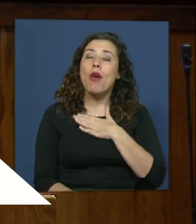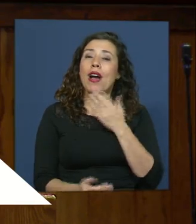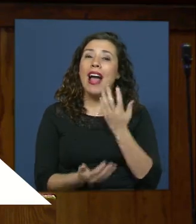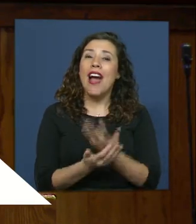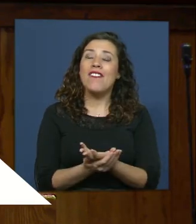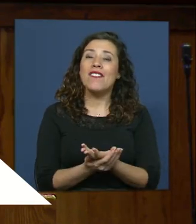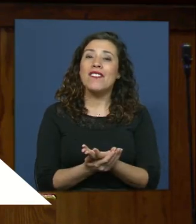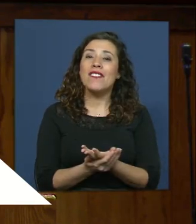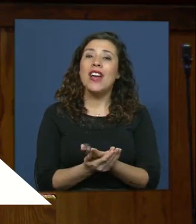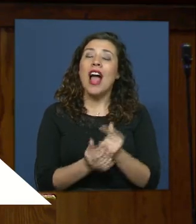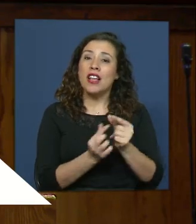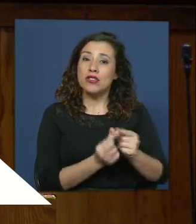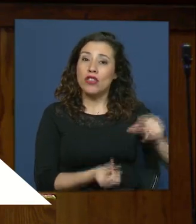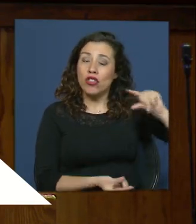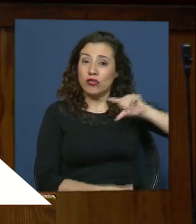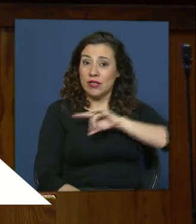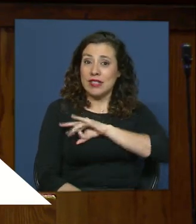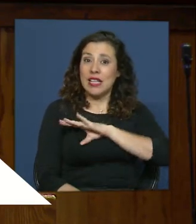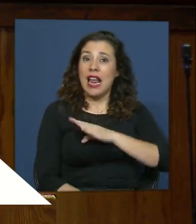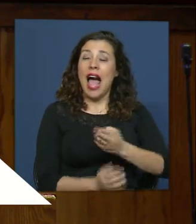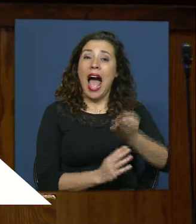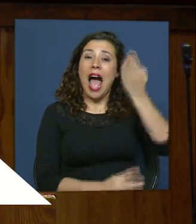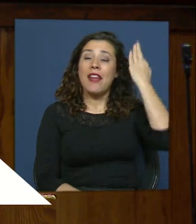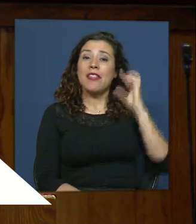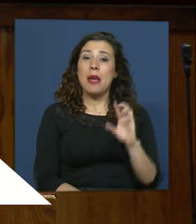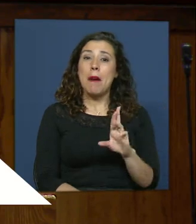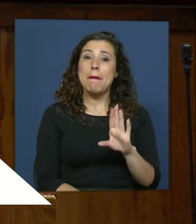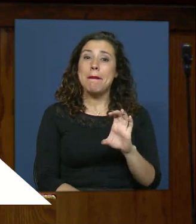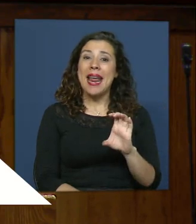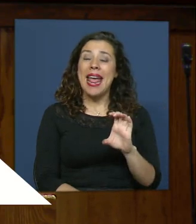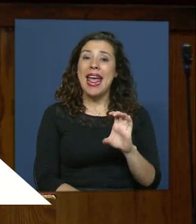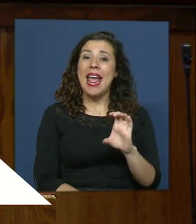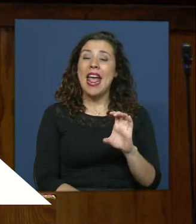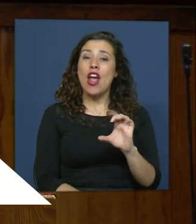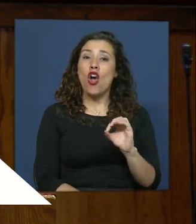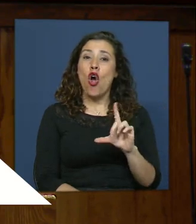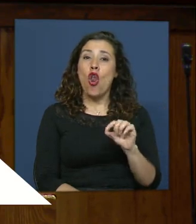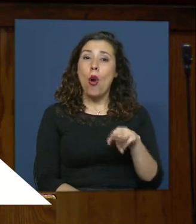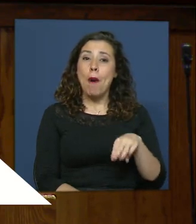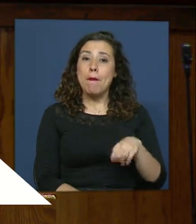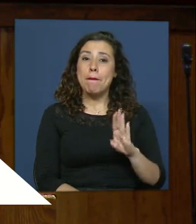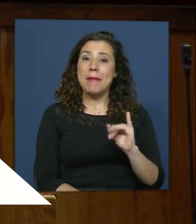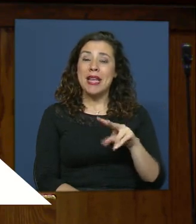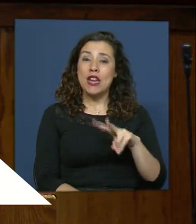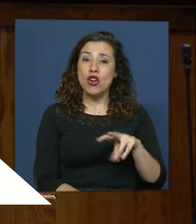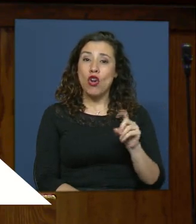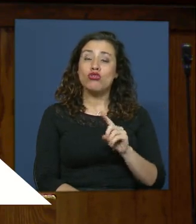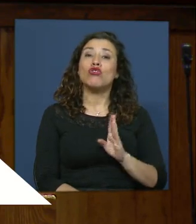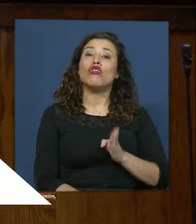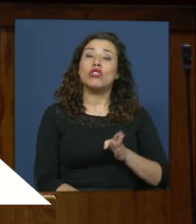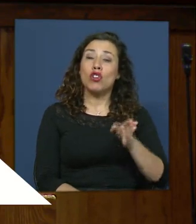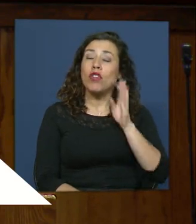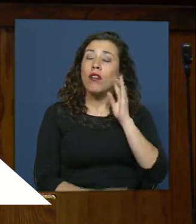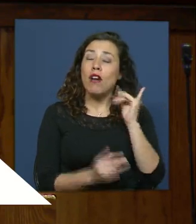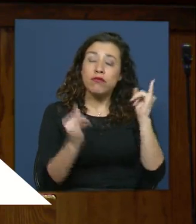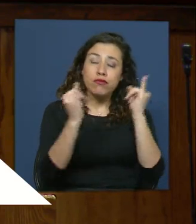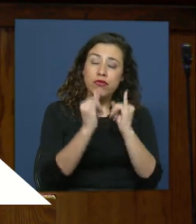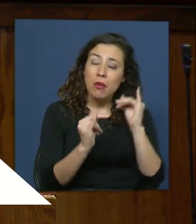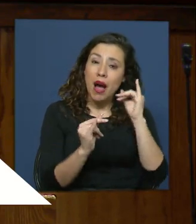existen en el territorio nacional desde tiempos precolombinos, que conservan manifestaciones étnicas y